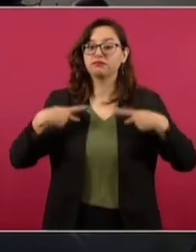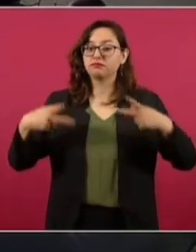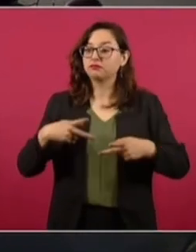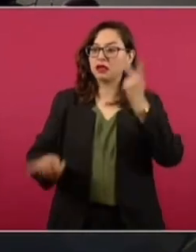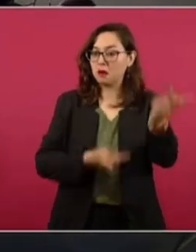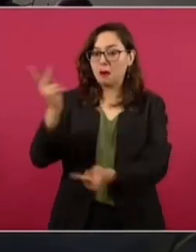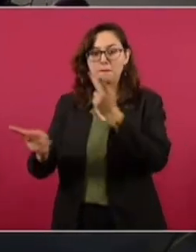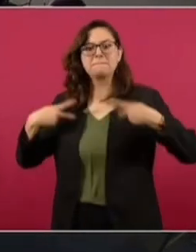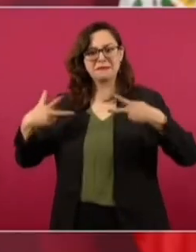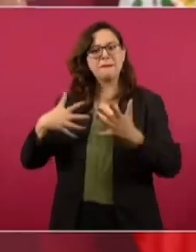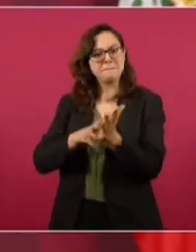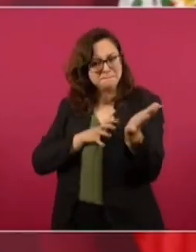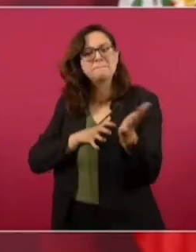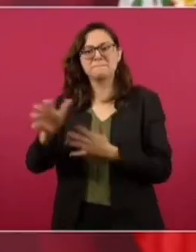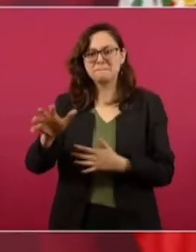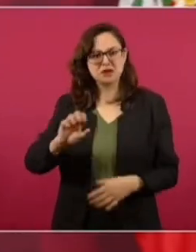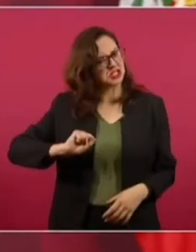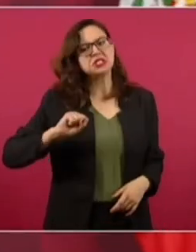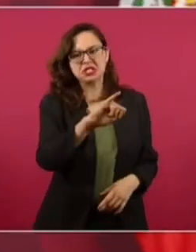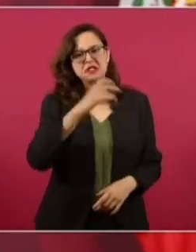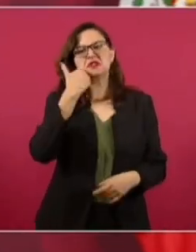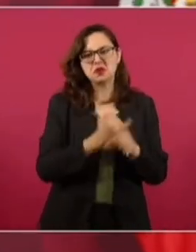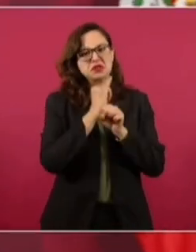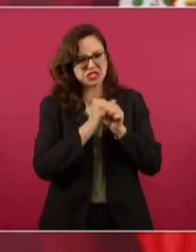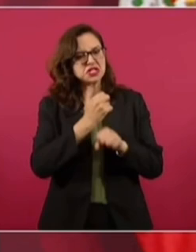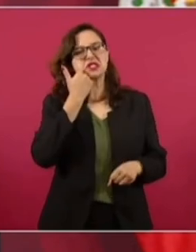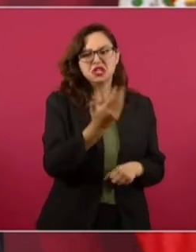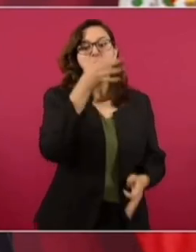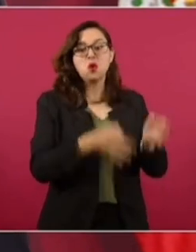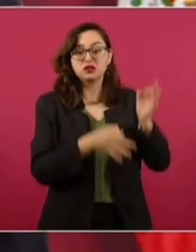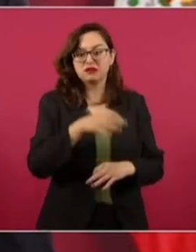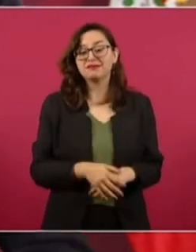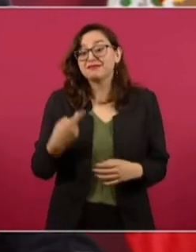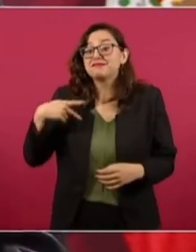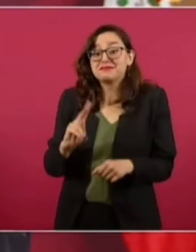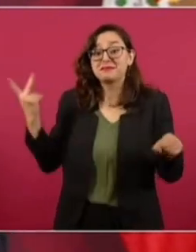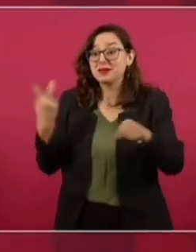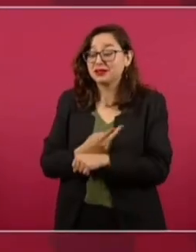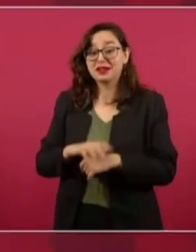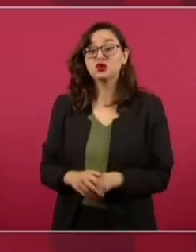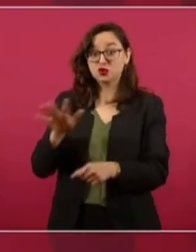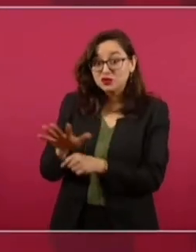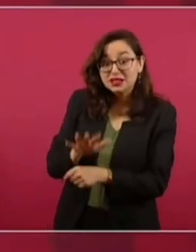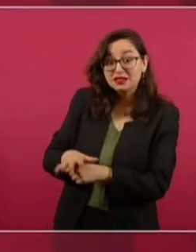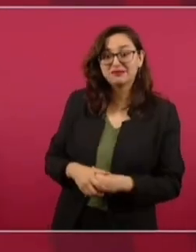Sí, millones de mexicanos dijeron que se inicien los procesos de investigación, pero no participaron